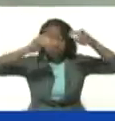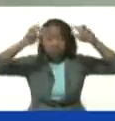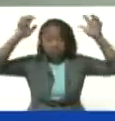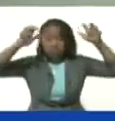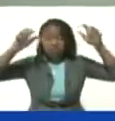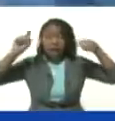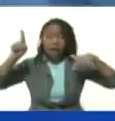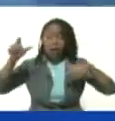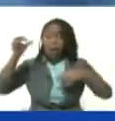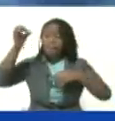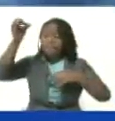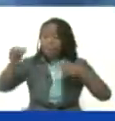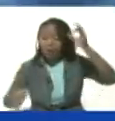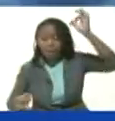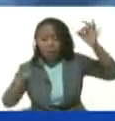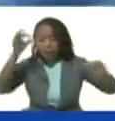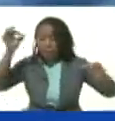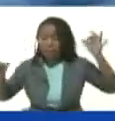unas gotas ahí de esa viga.